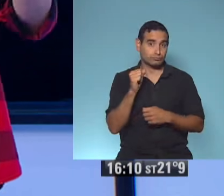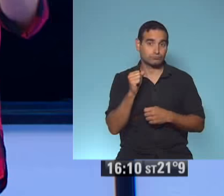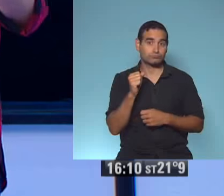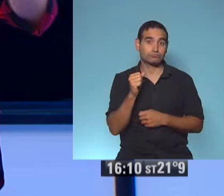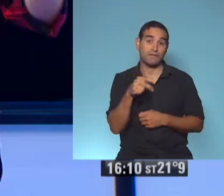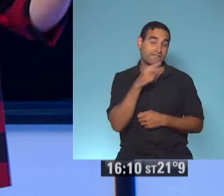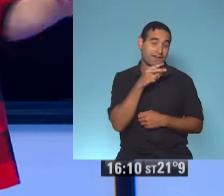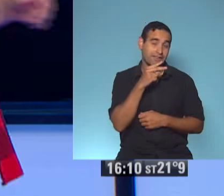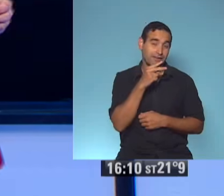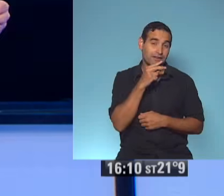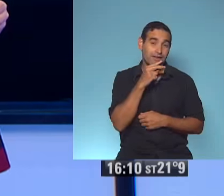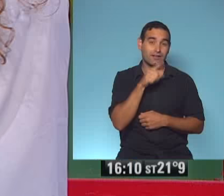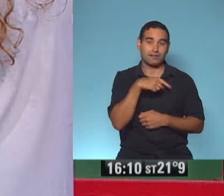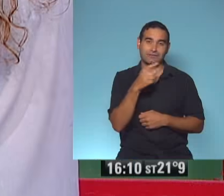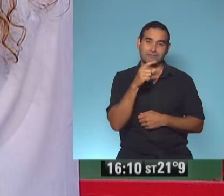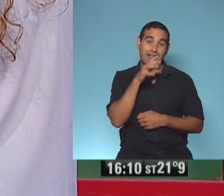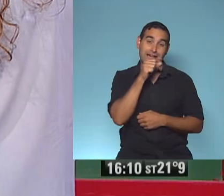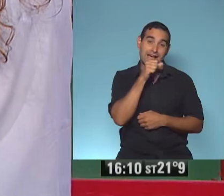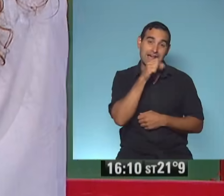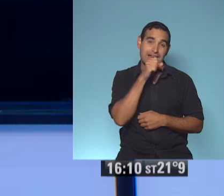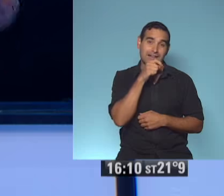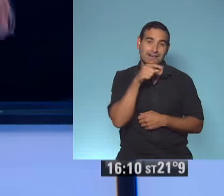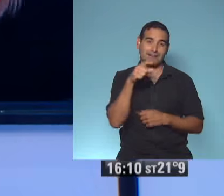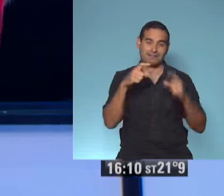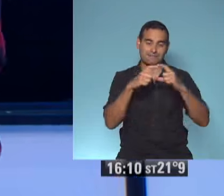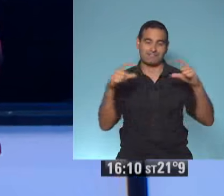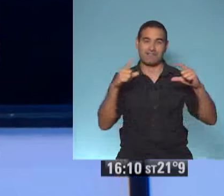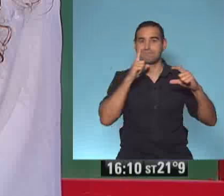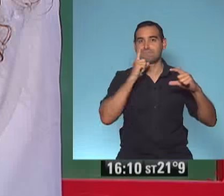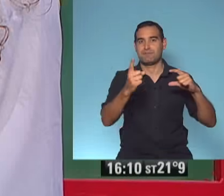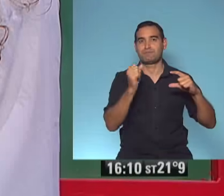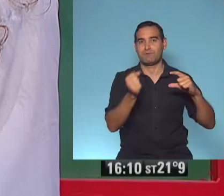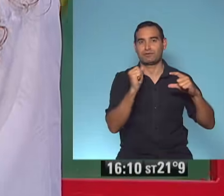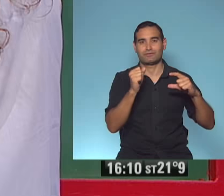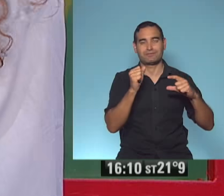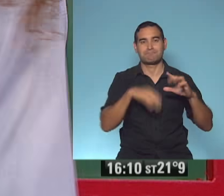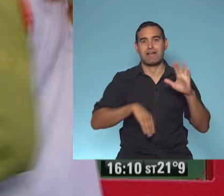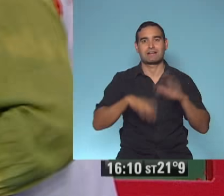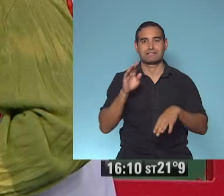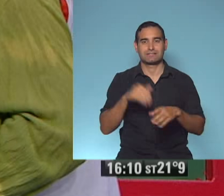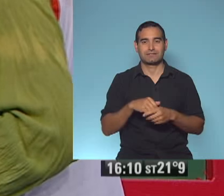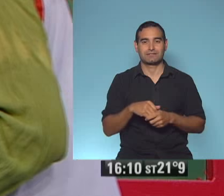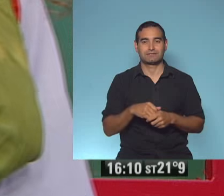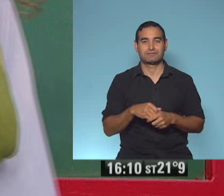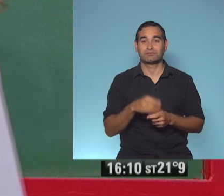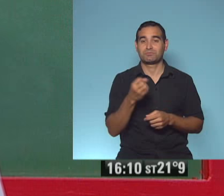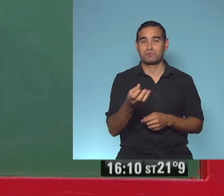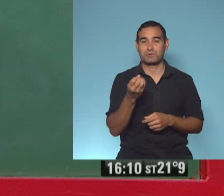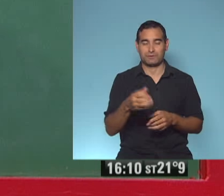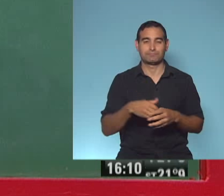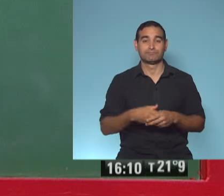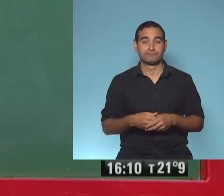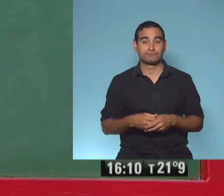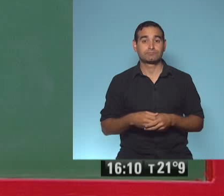que es verde. Y el naranjú, que es el billete de 1000. Exactamente, el más grande de todos. Naranjú. Color. Muy naranjú. Bien.